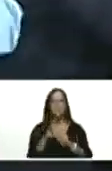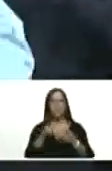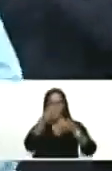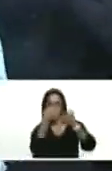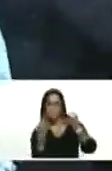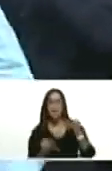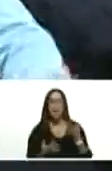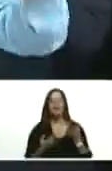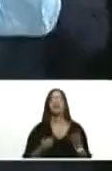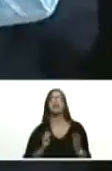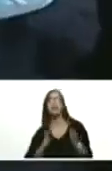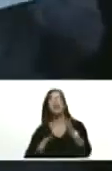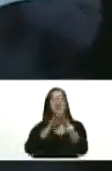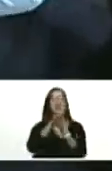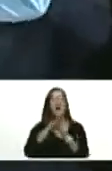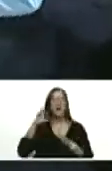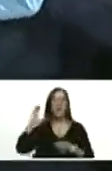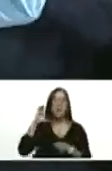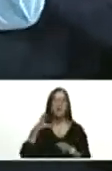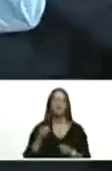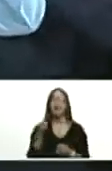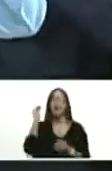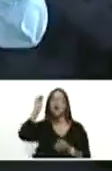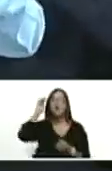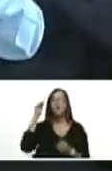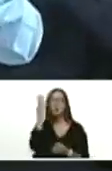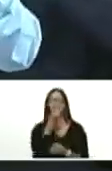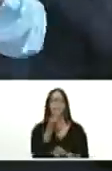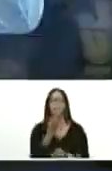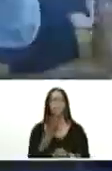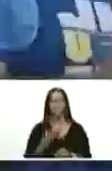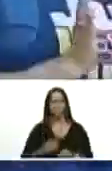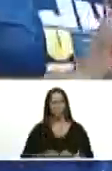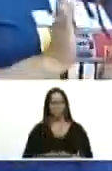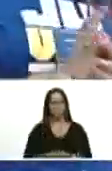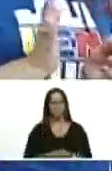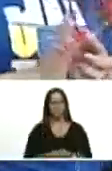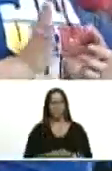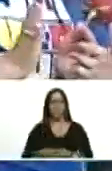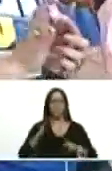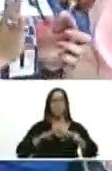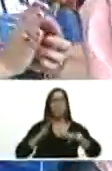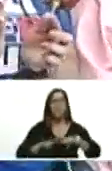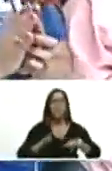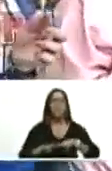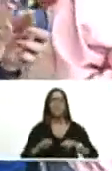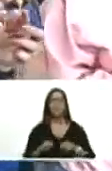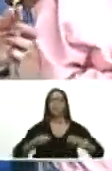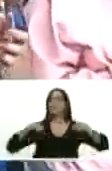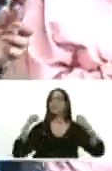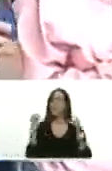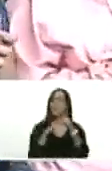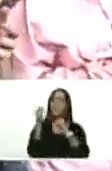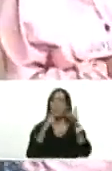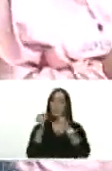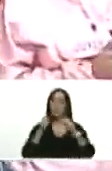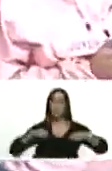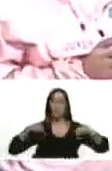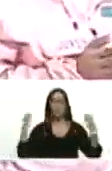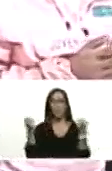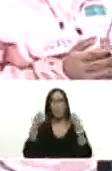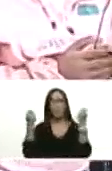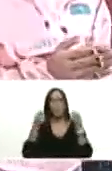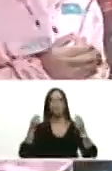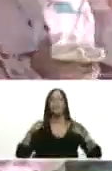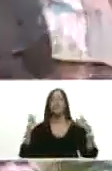a nuestra patria a un futuro esplendoroso, de brillo, de prosperidad